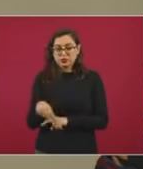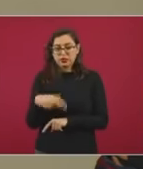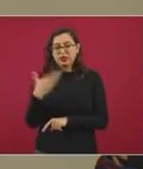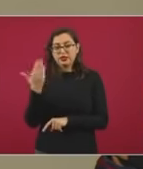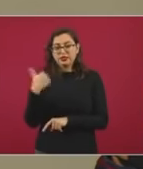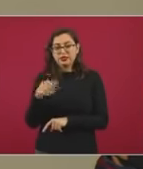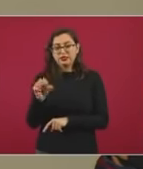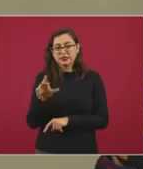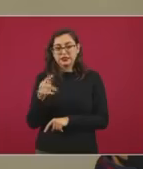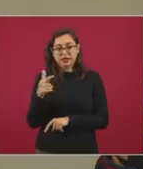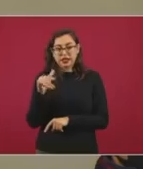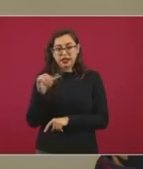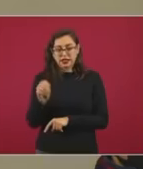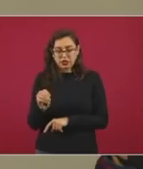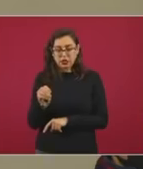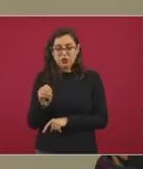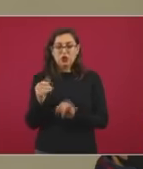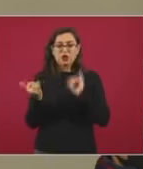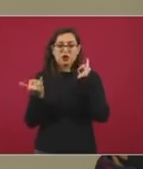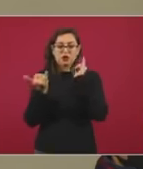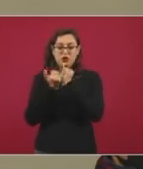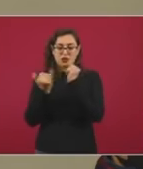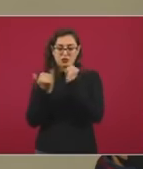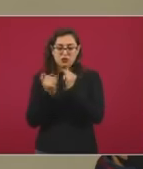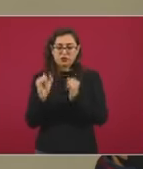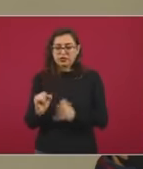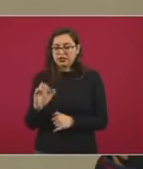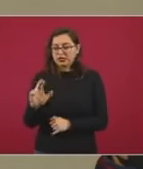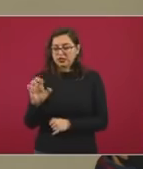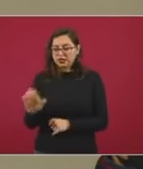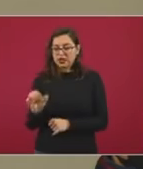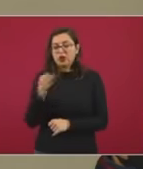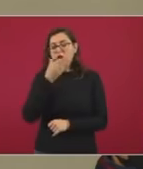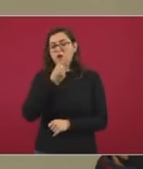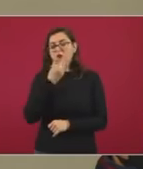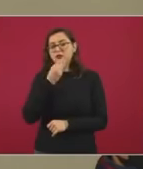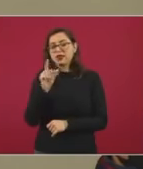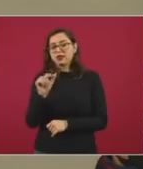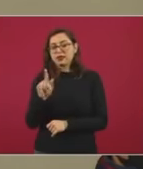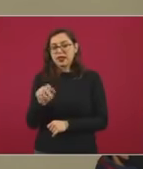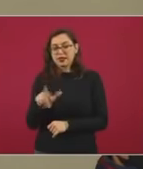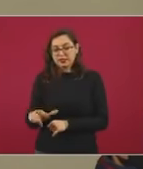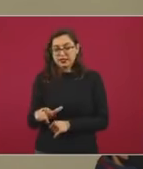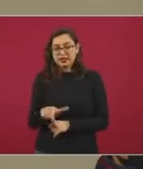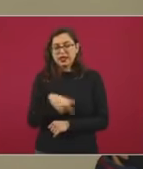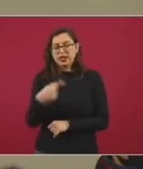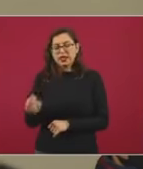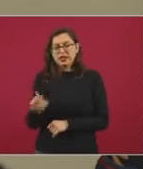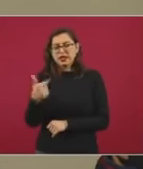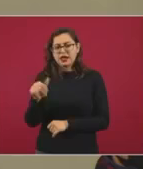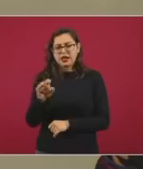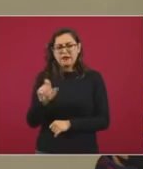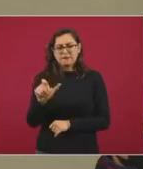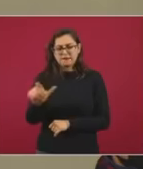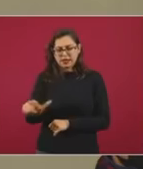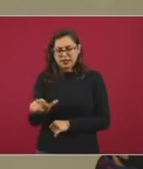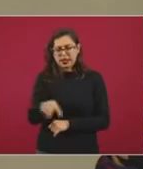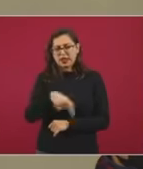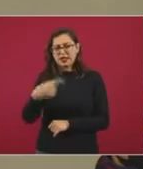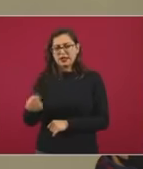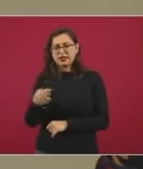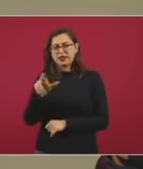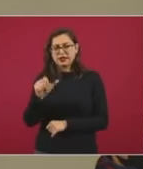en el ISSSTE, la Cancillería, no tenemos que resaltar el trabajo de Daniel Millán, Gabriel León en Segalmex y Raquel Rosette en el